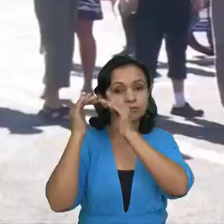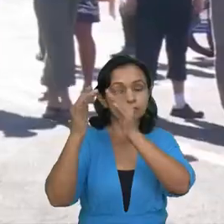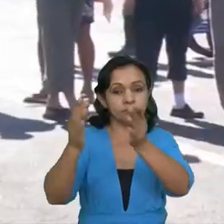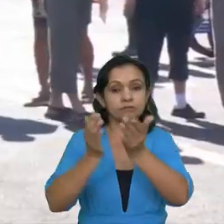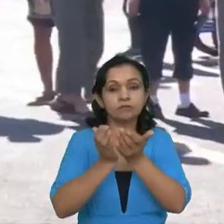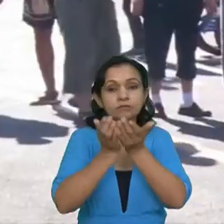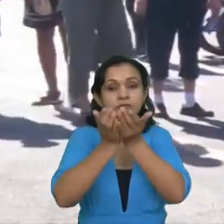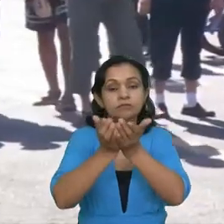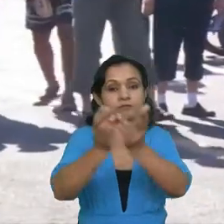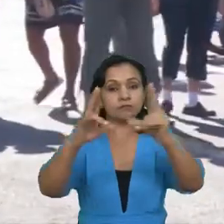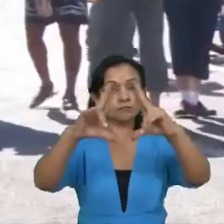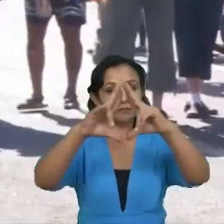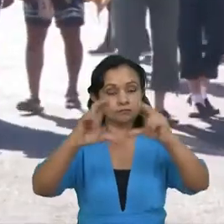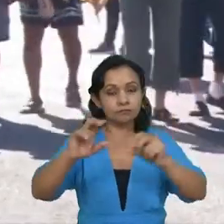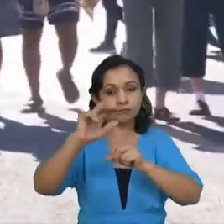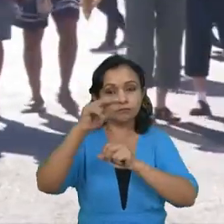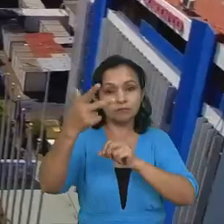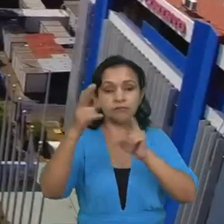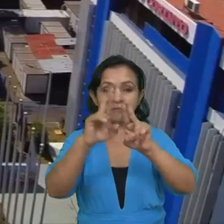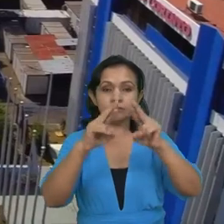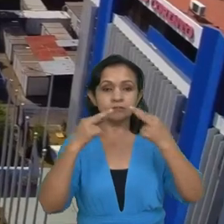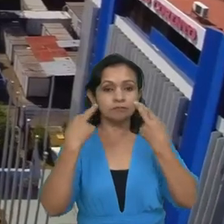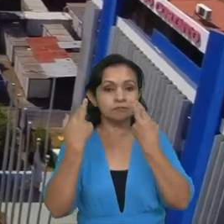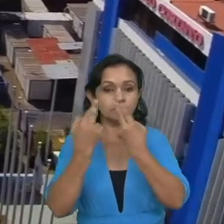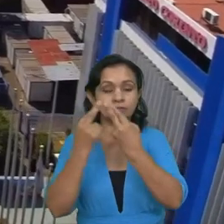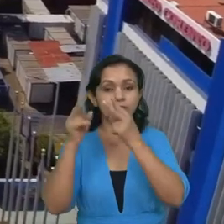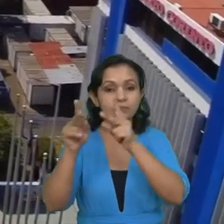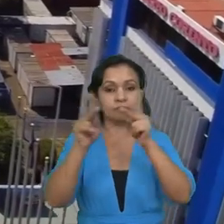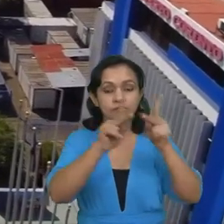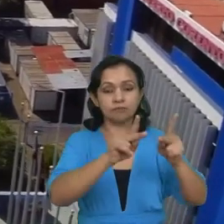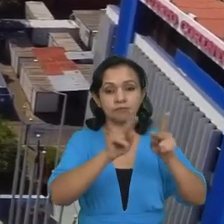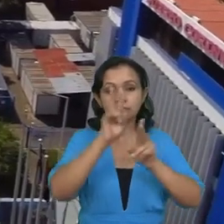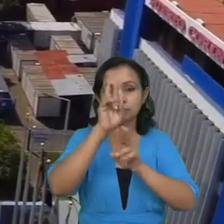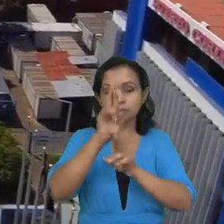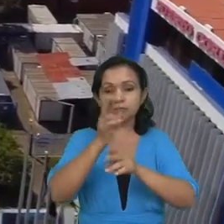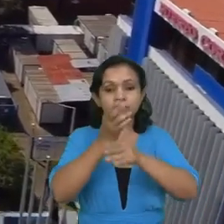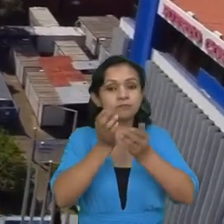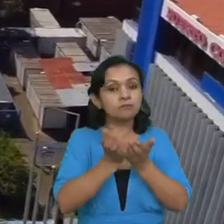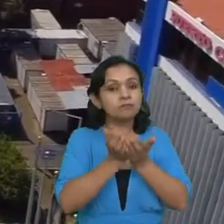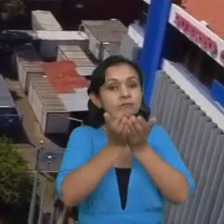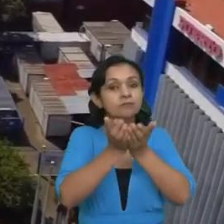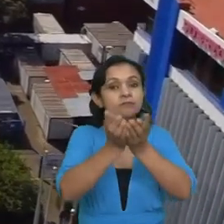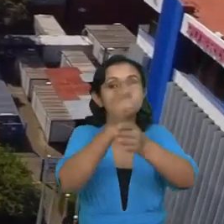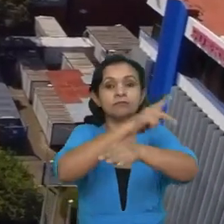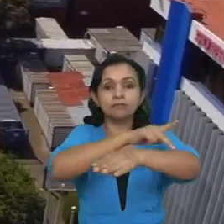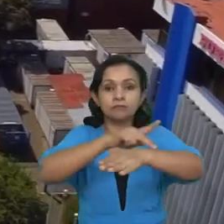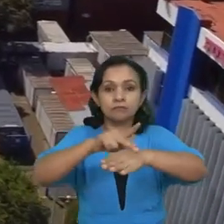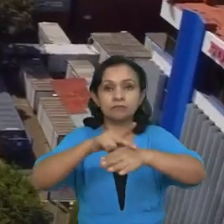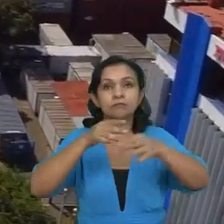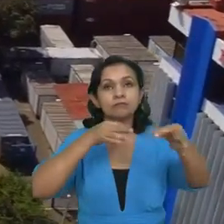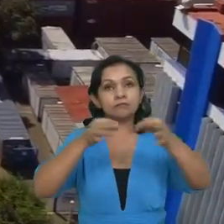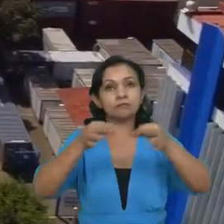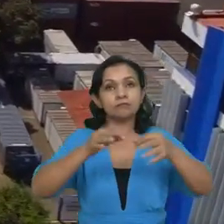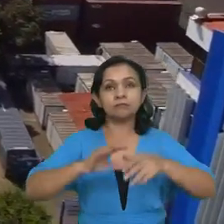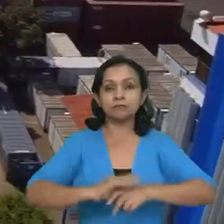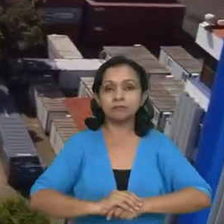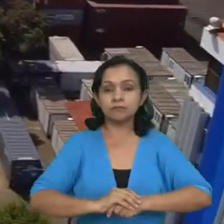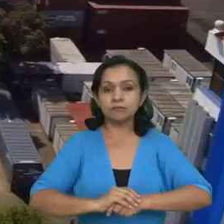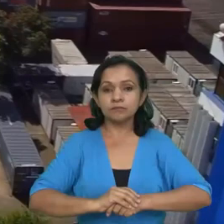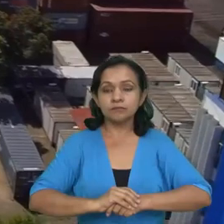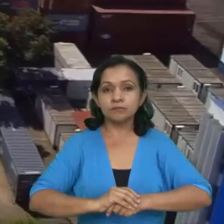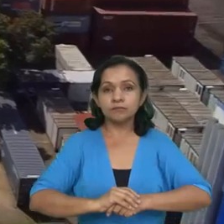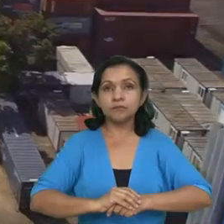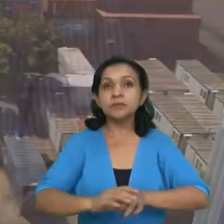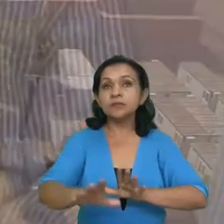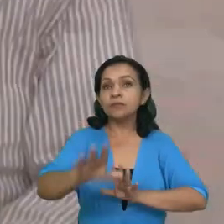nicaragua durante el octavo encuentro de oficiales de protección de instalaciones portuarias porque cuando hablamos